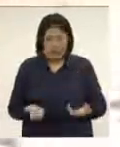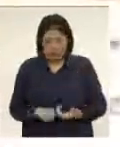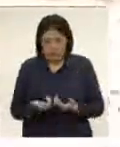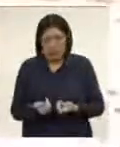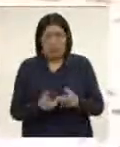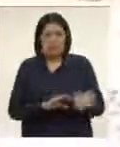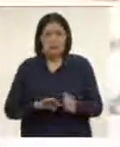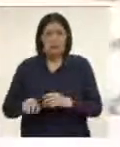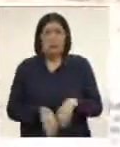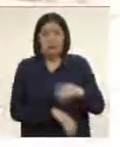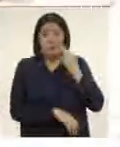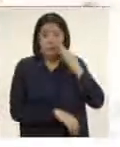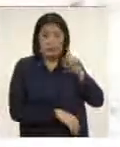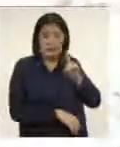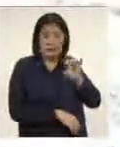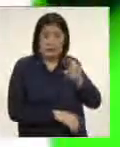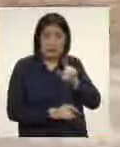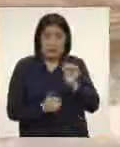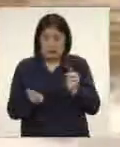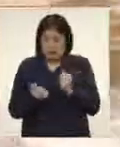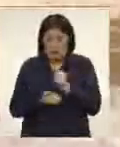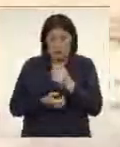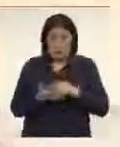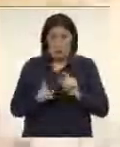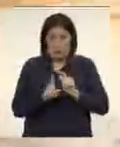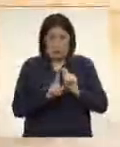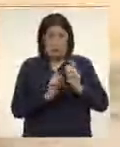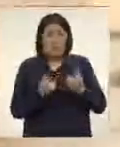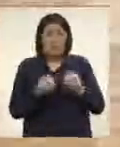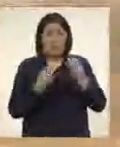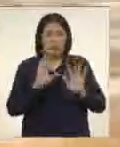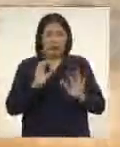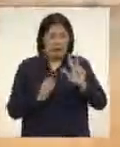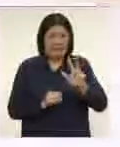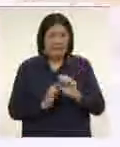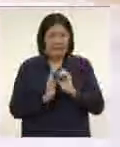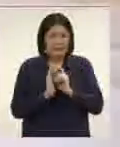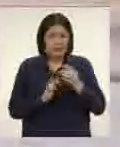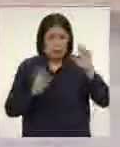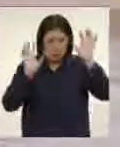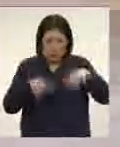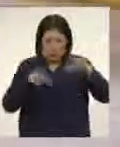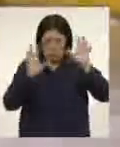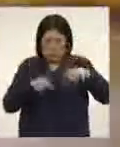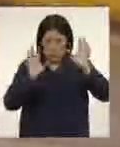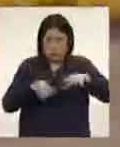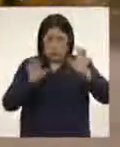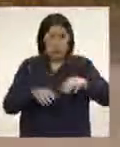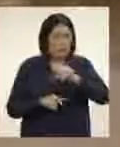en Madre de Dios, el friaje ha producido temperaturas de 13 grados y fuertes lluvias que vienen afectando a la